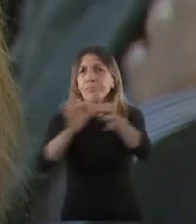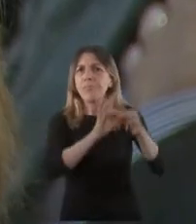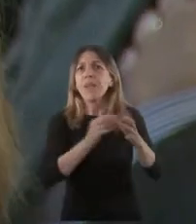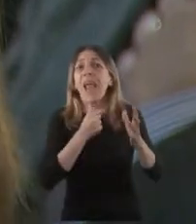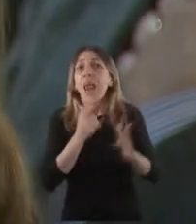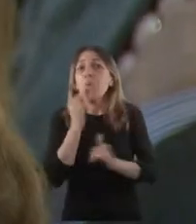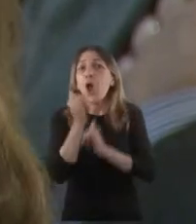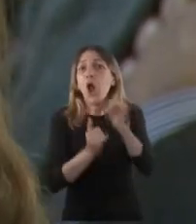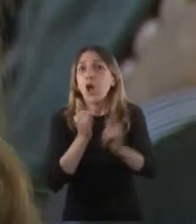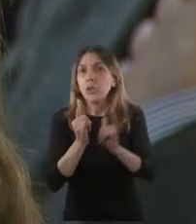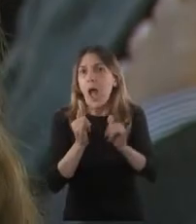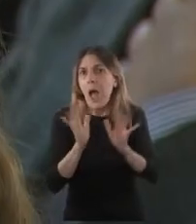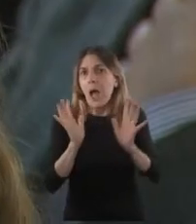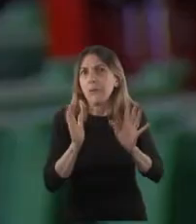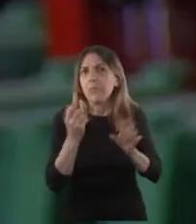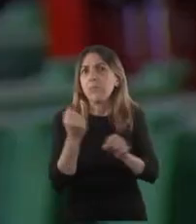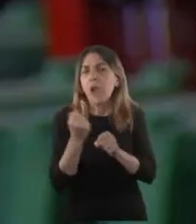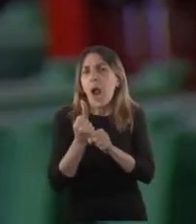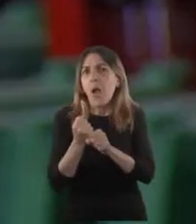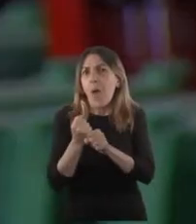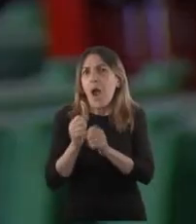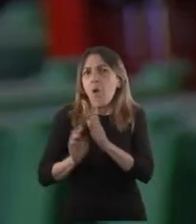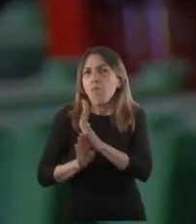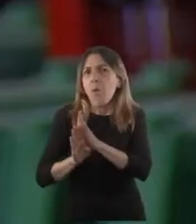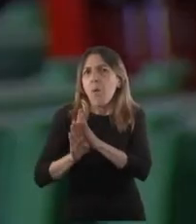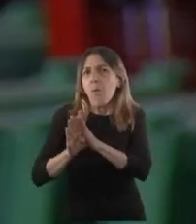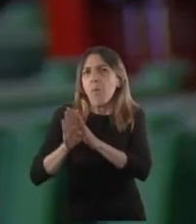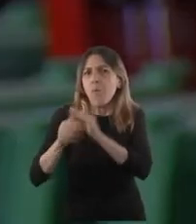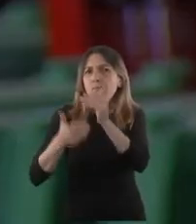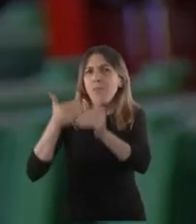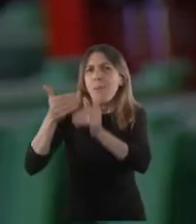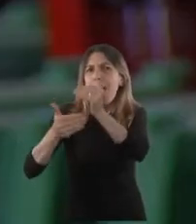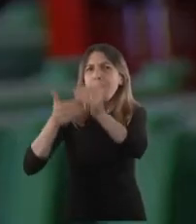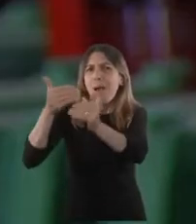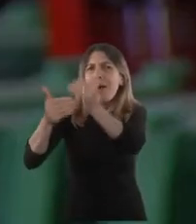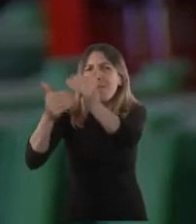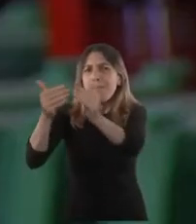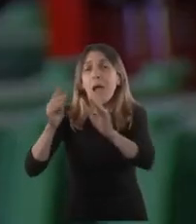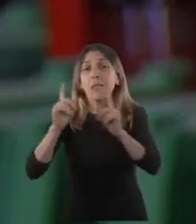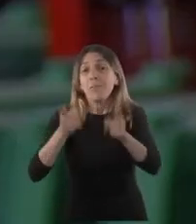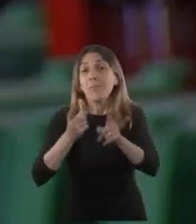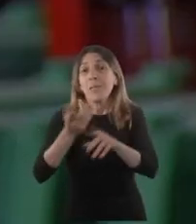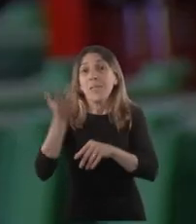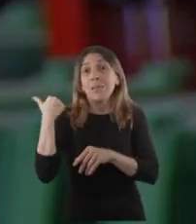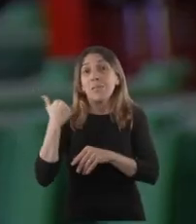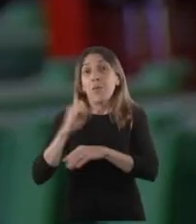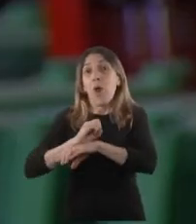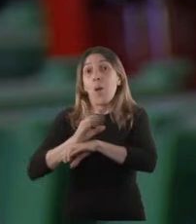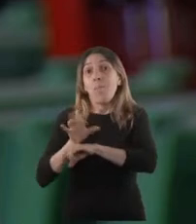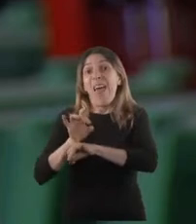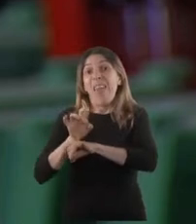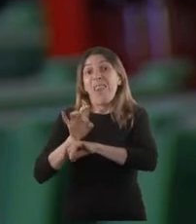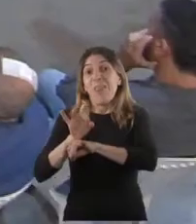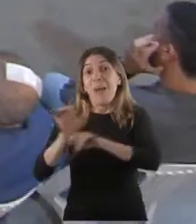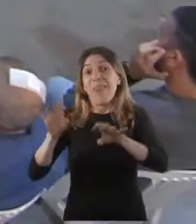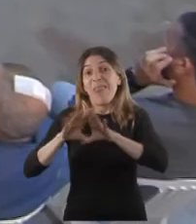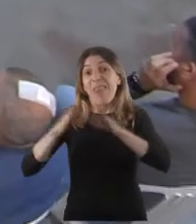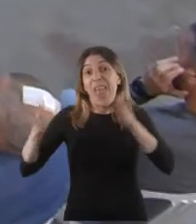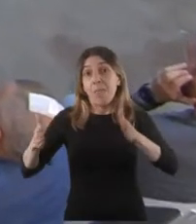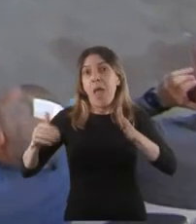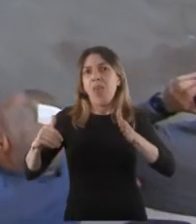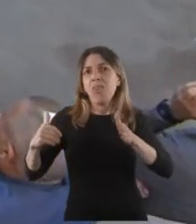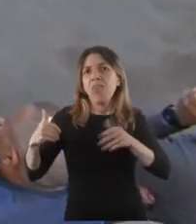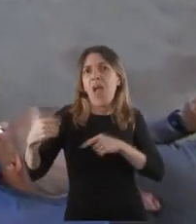comentar el trabajo creciente que hemos tenido luego de que vino la pandemia. Nosotros